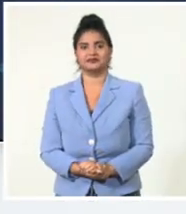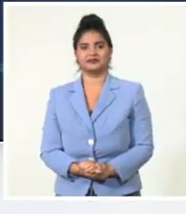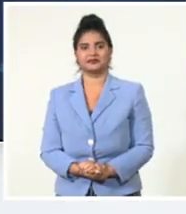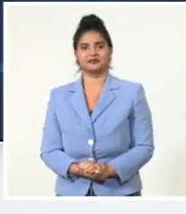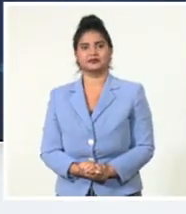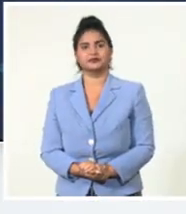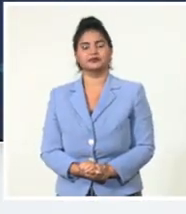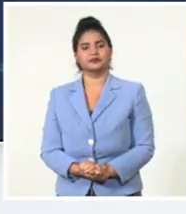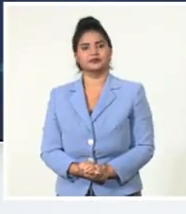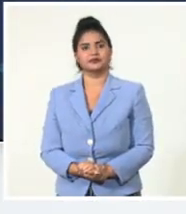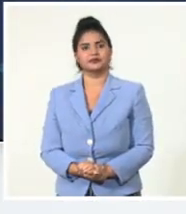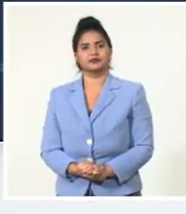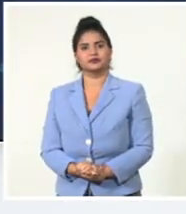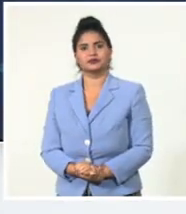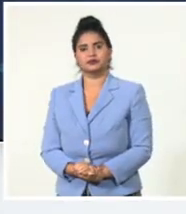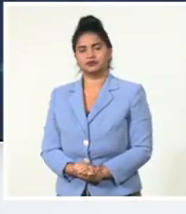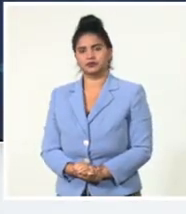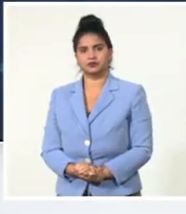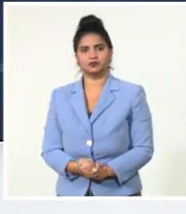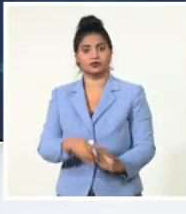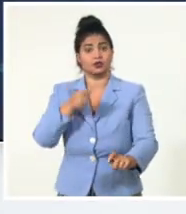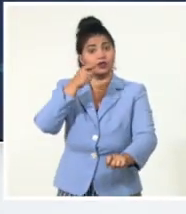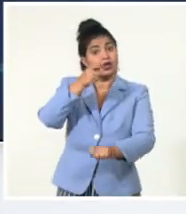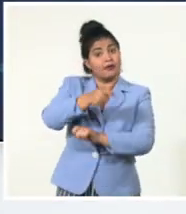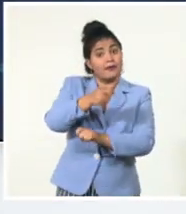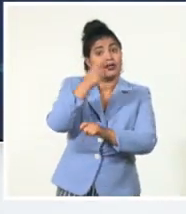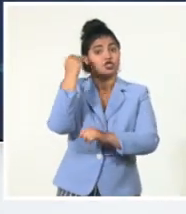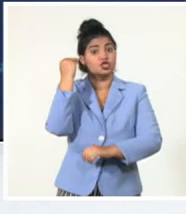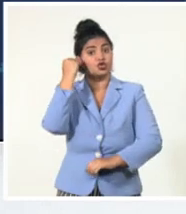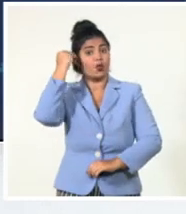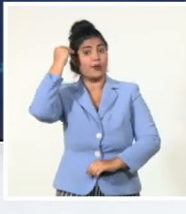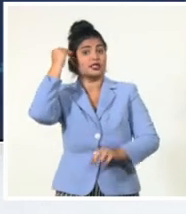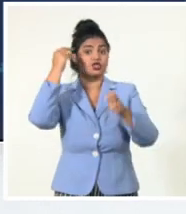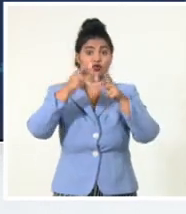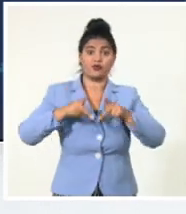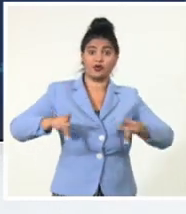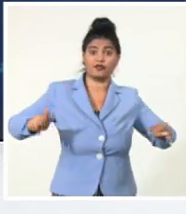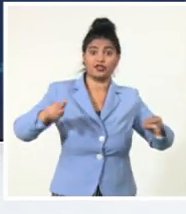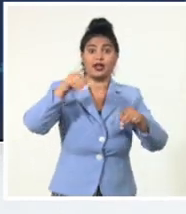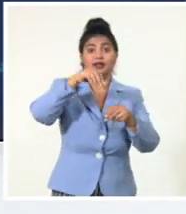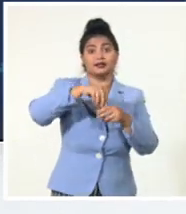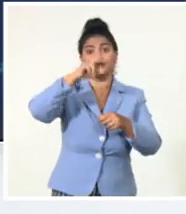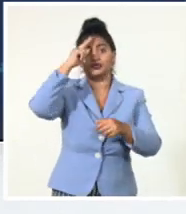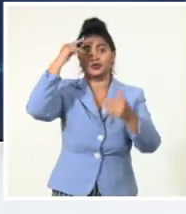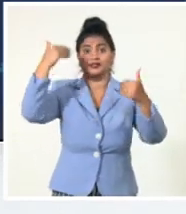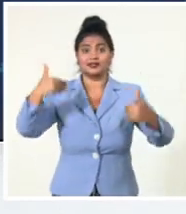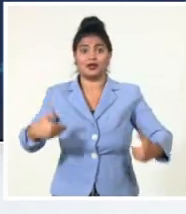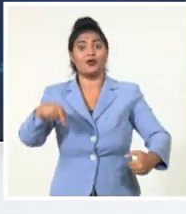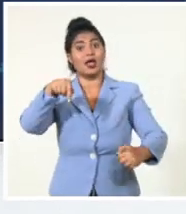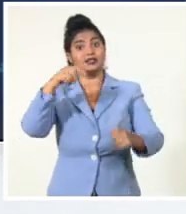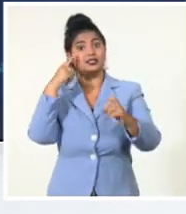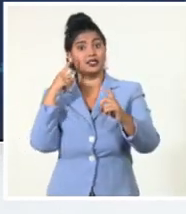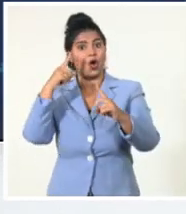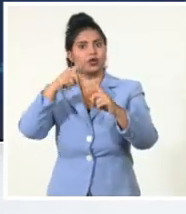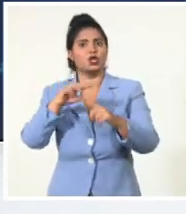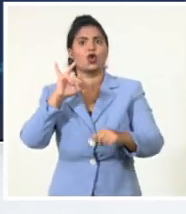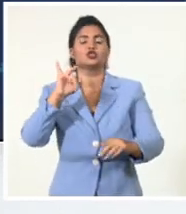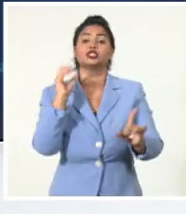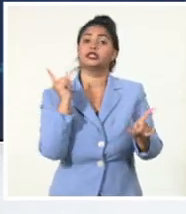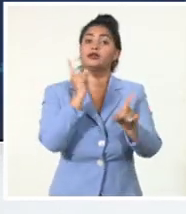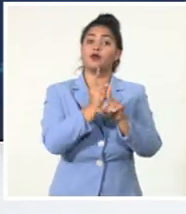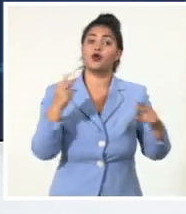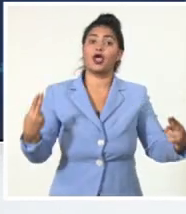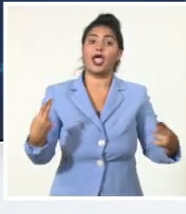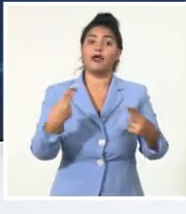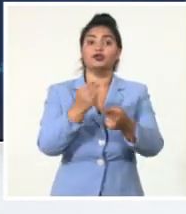Contribuir a la formación integral de los profesionales del sistema cubano de salud pública es propósito del séptimo Encuentro Nacional de